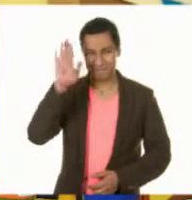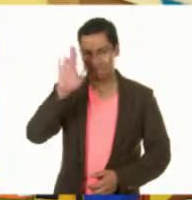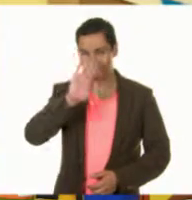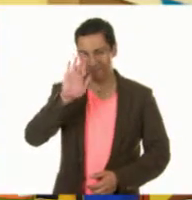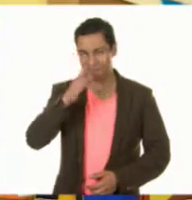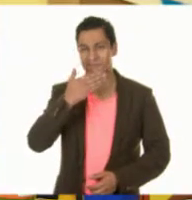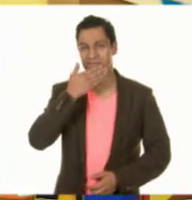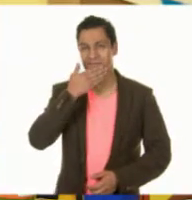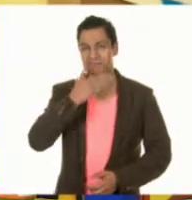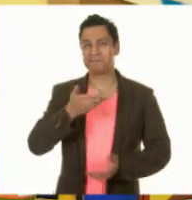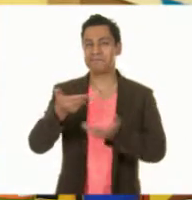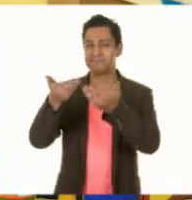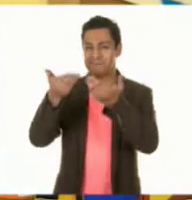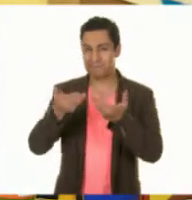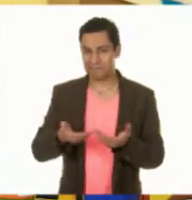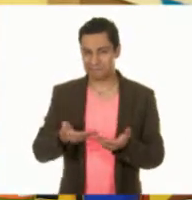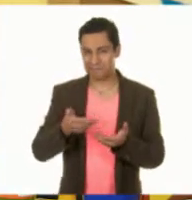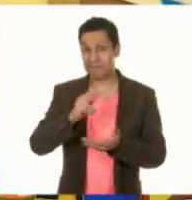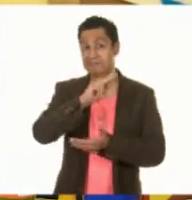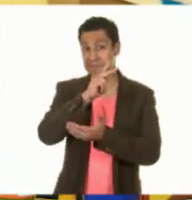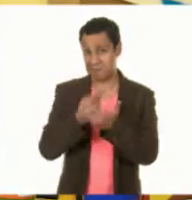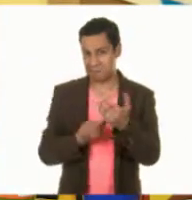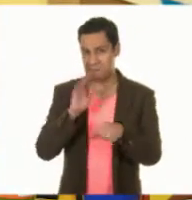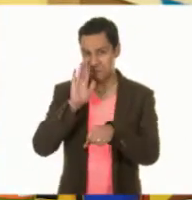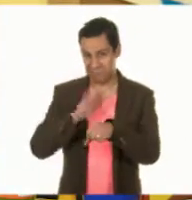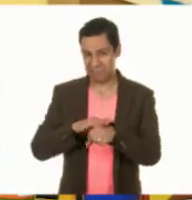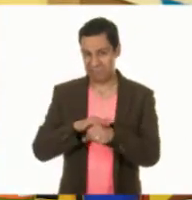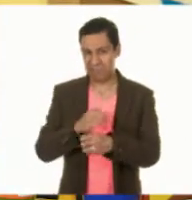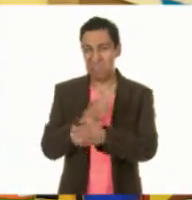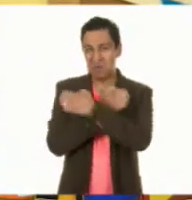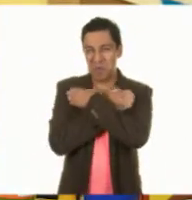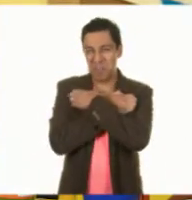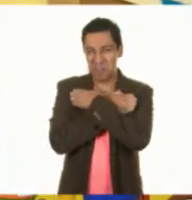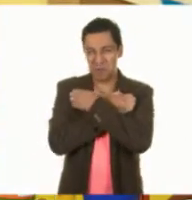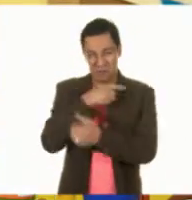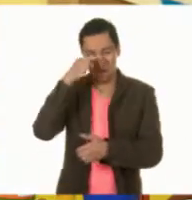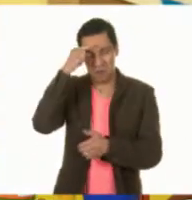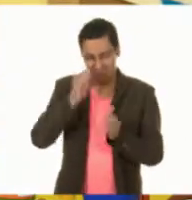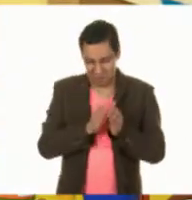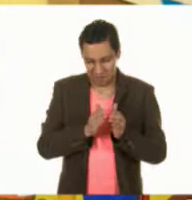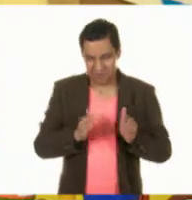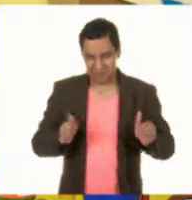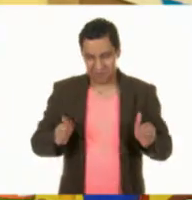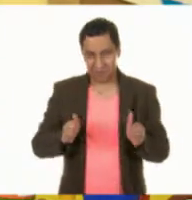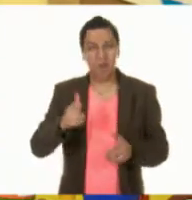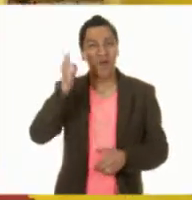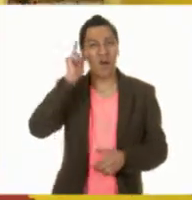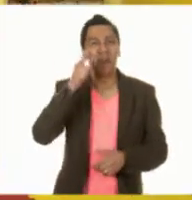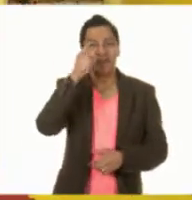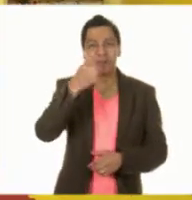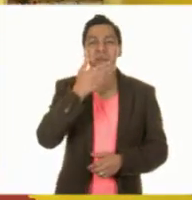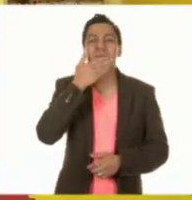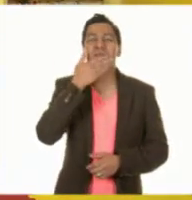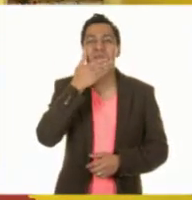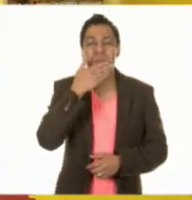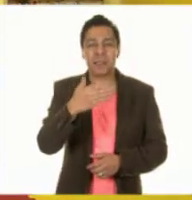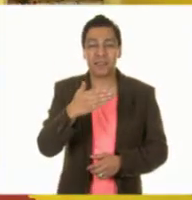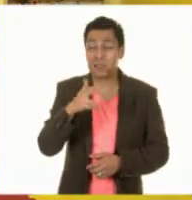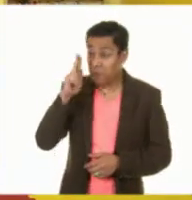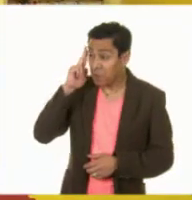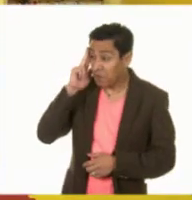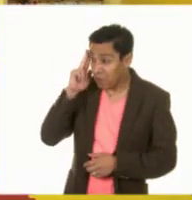Les doy la bienvenida a un programa más de Educación Inicial. Espero que estén muy bien en casa. Hola, ¿cómo estás, Ramón?